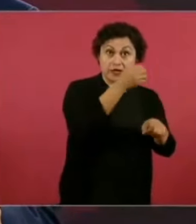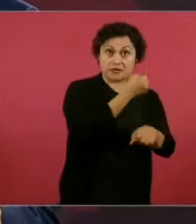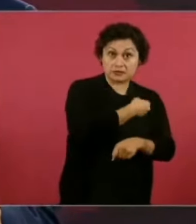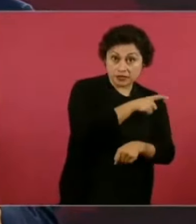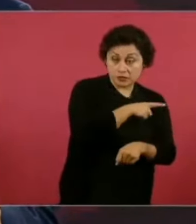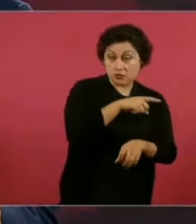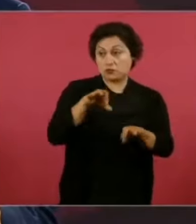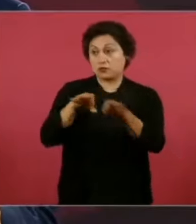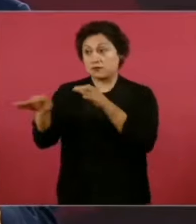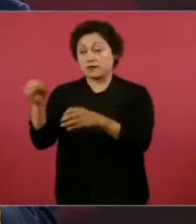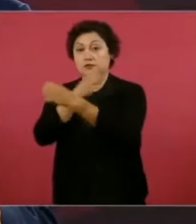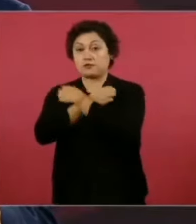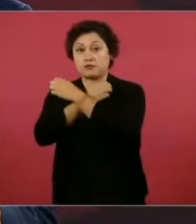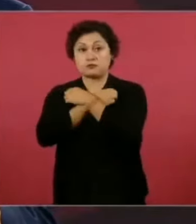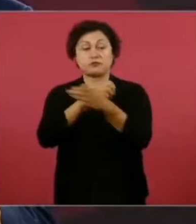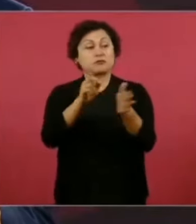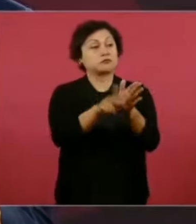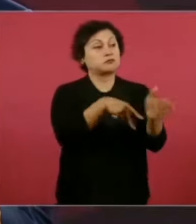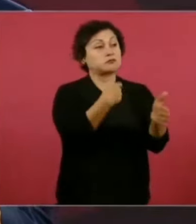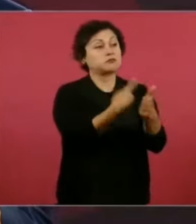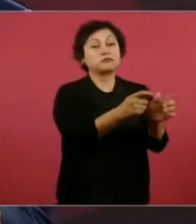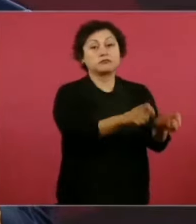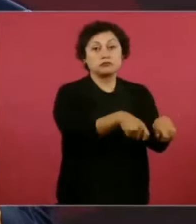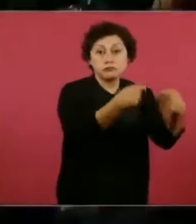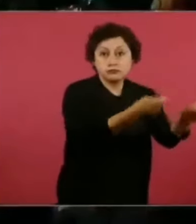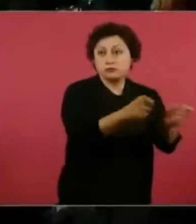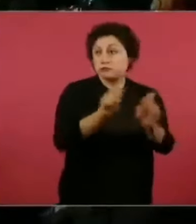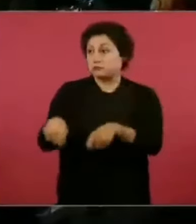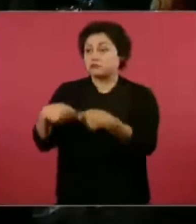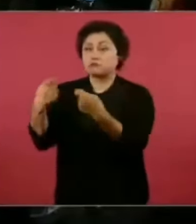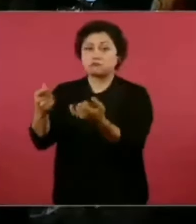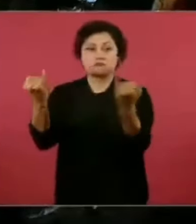Bueno, pues vamos a contestar preguntas. Quedó